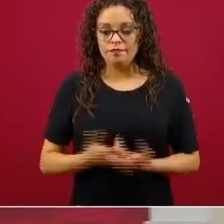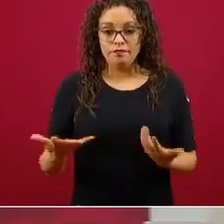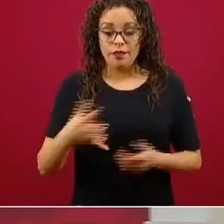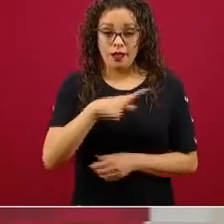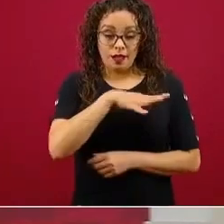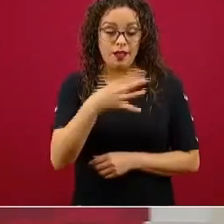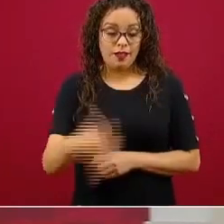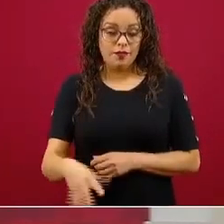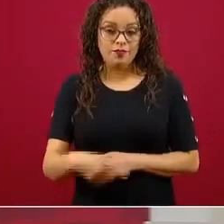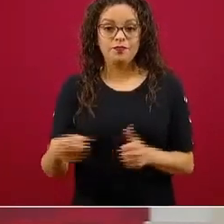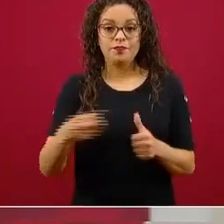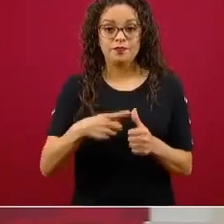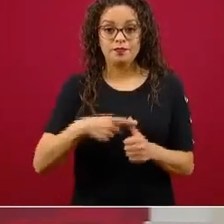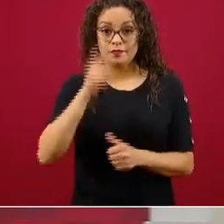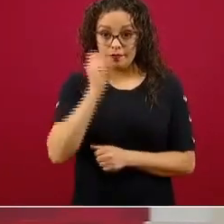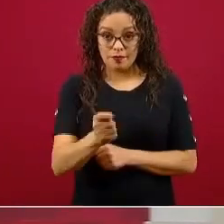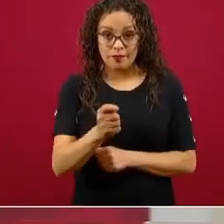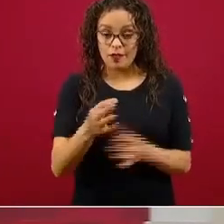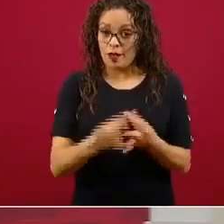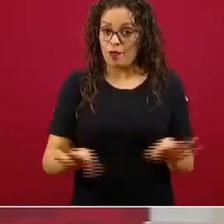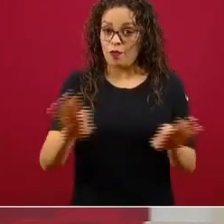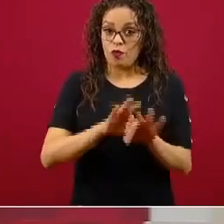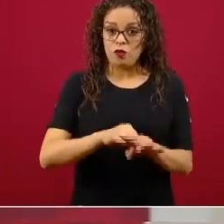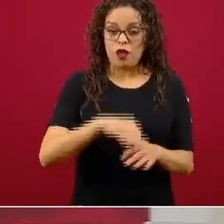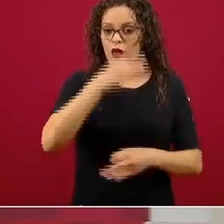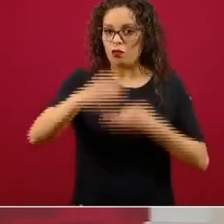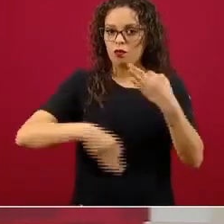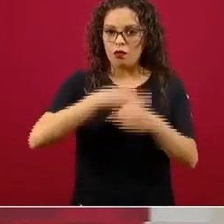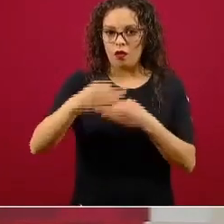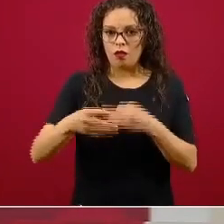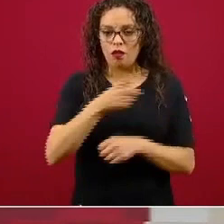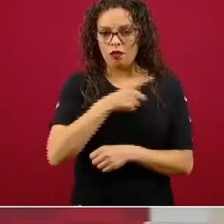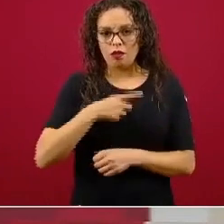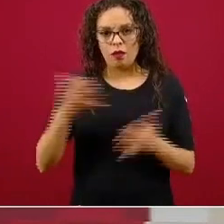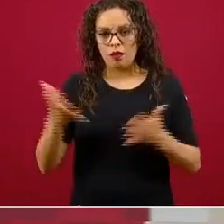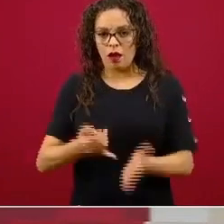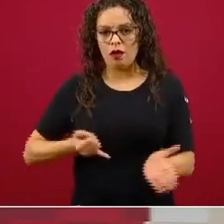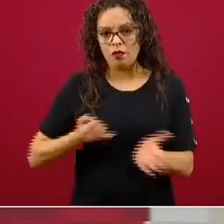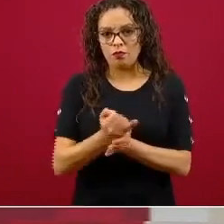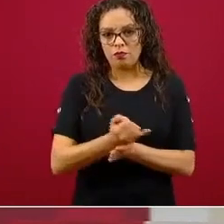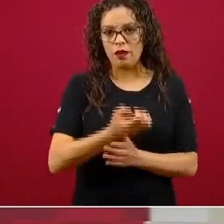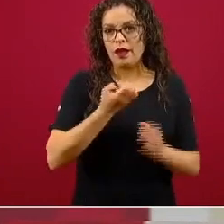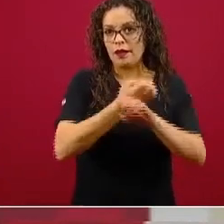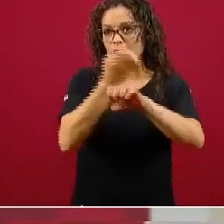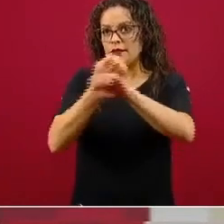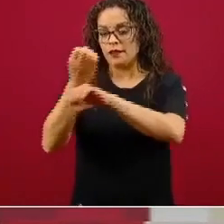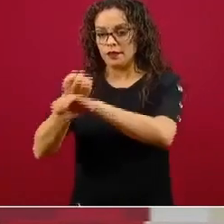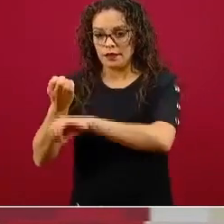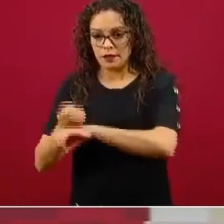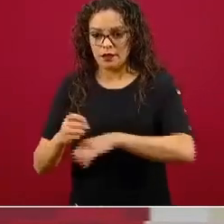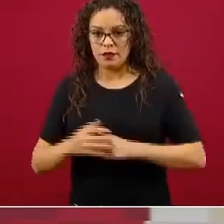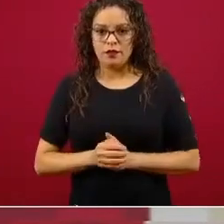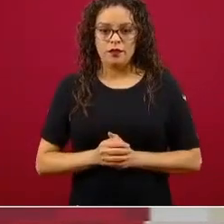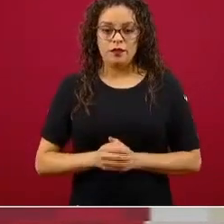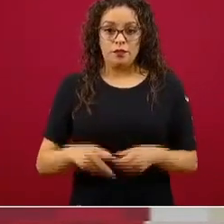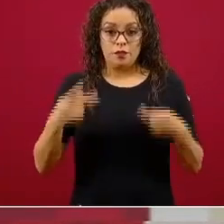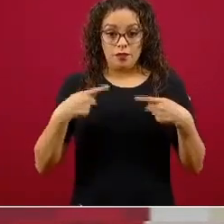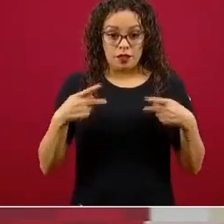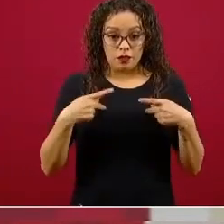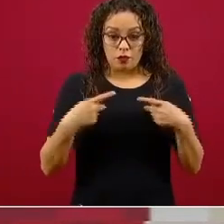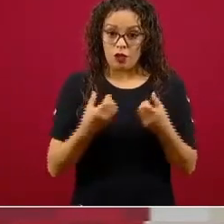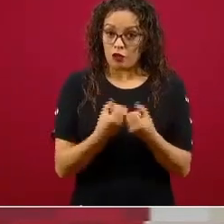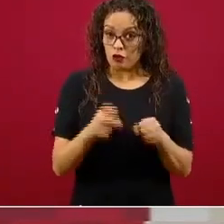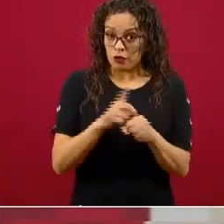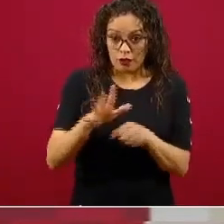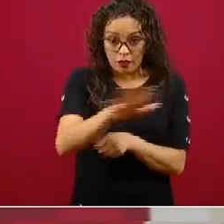todas las entidades federativas y hay que la sociedad estar atentos